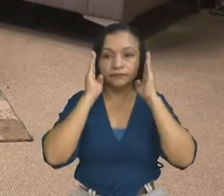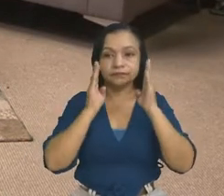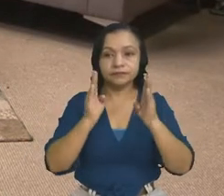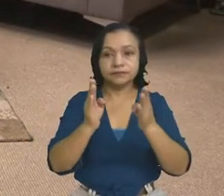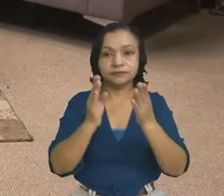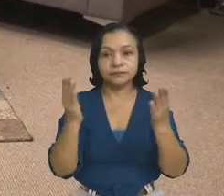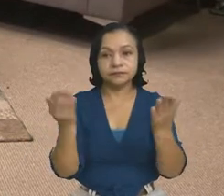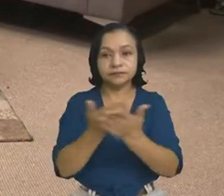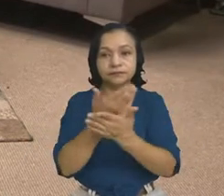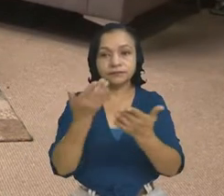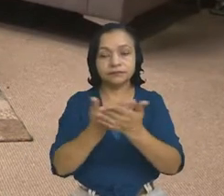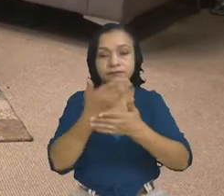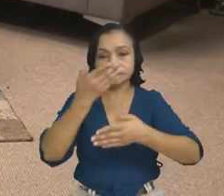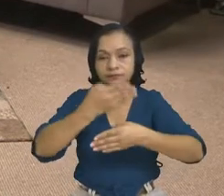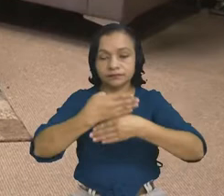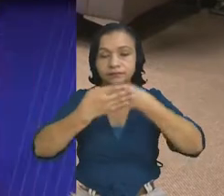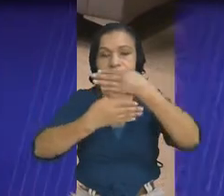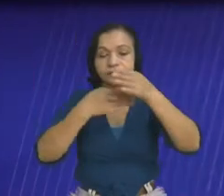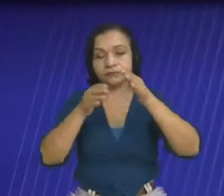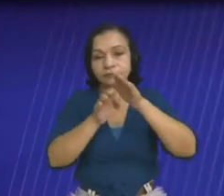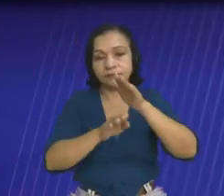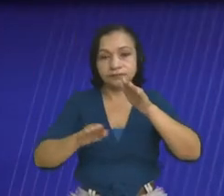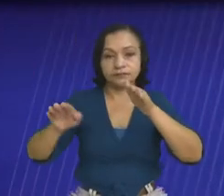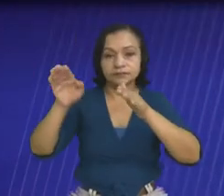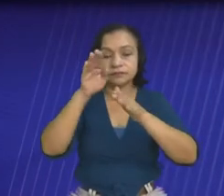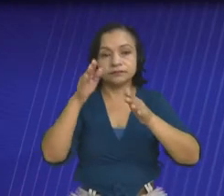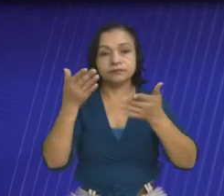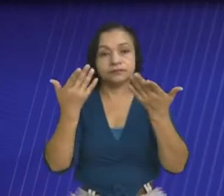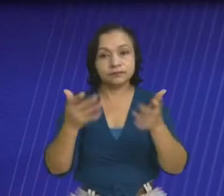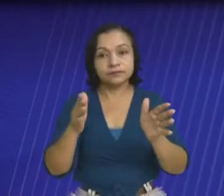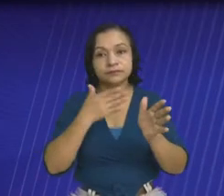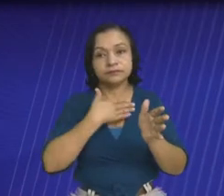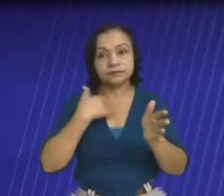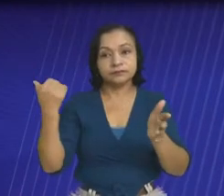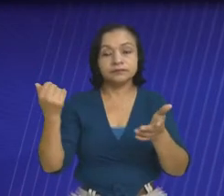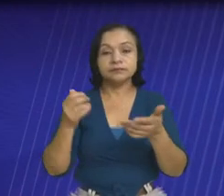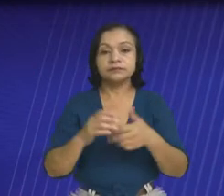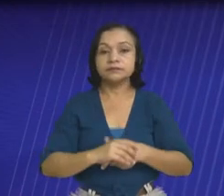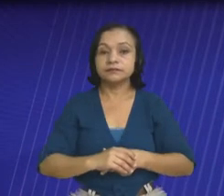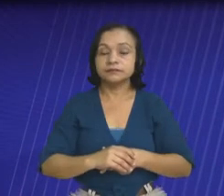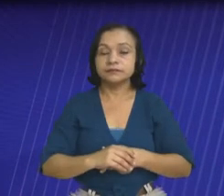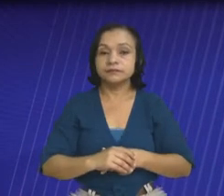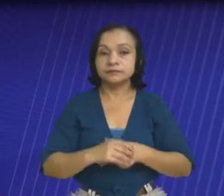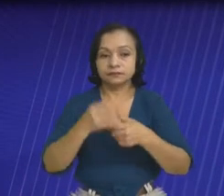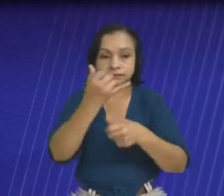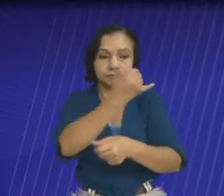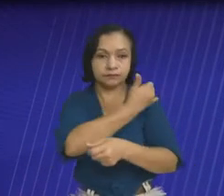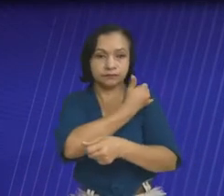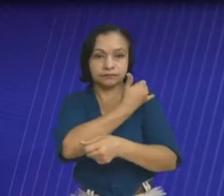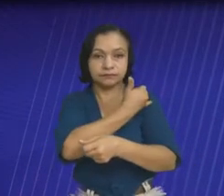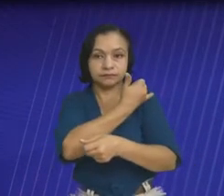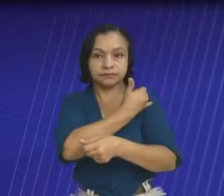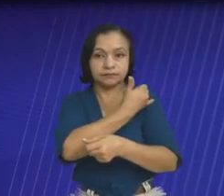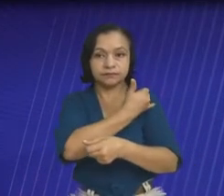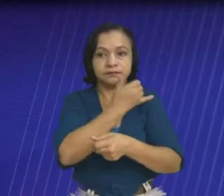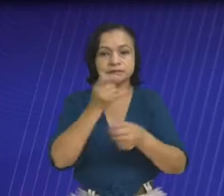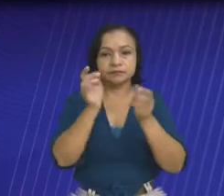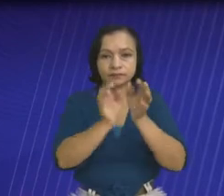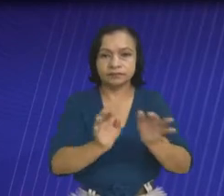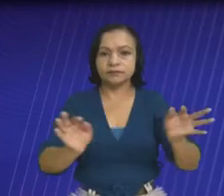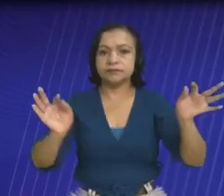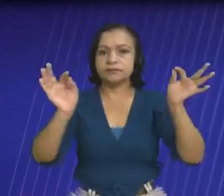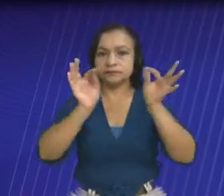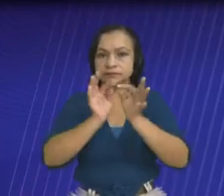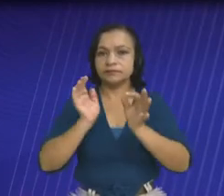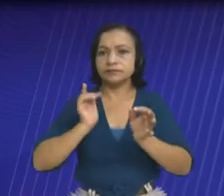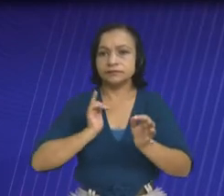nuevas infraestructuras o ampliando o mejorando las que ya existían. En este sentido, este hospital tiene un elemento clave e